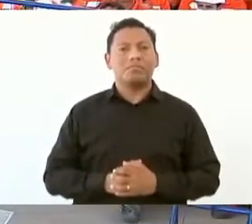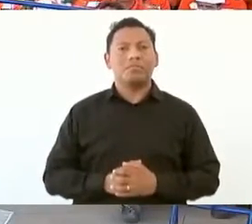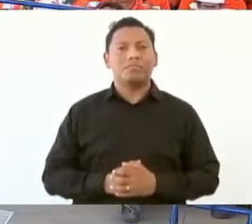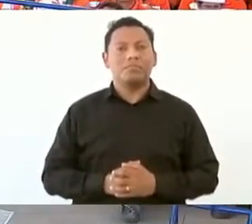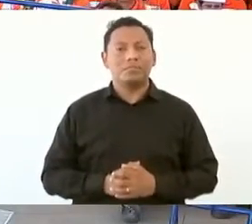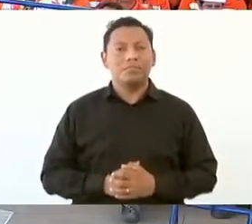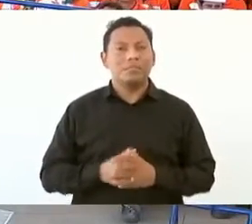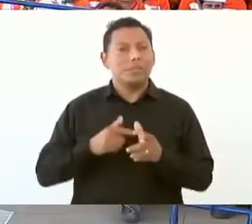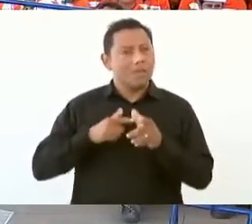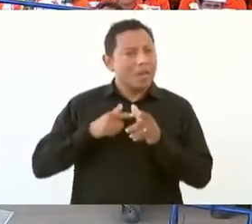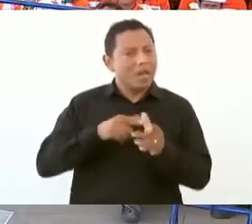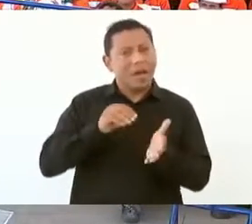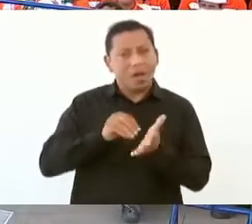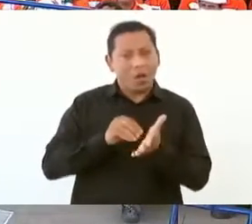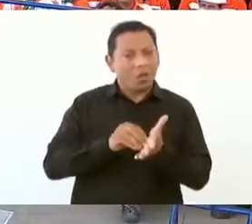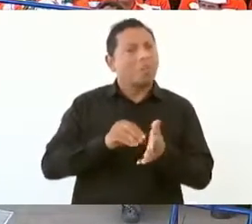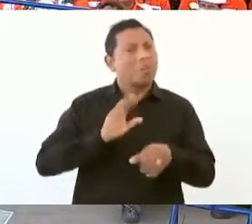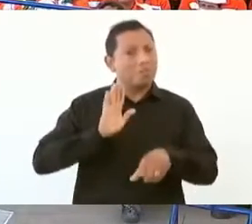Y van a seguir